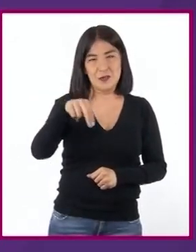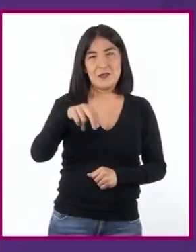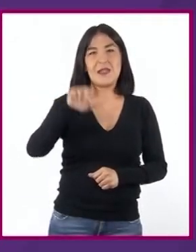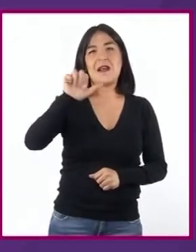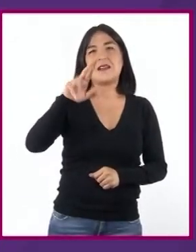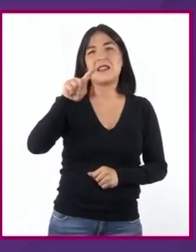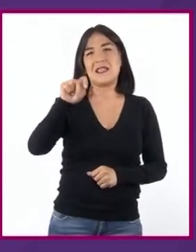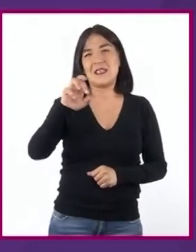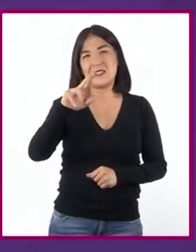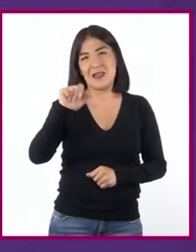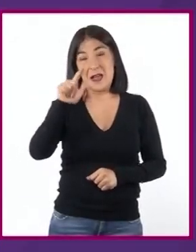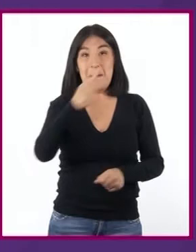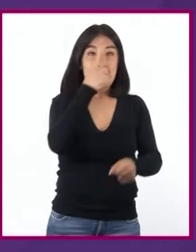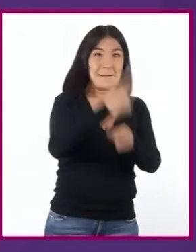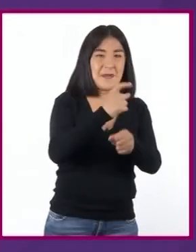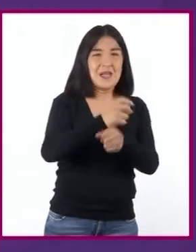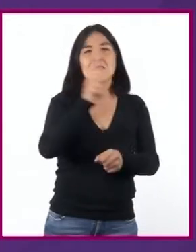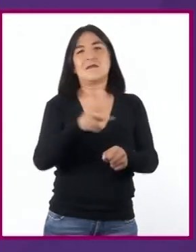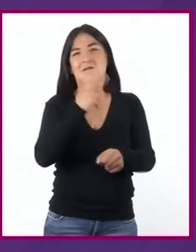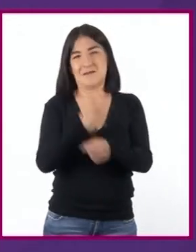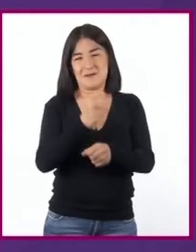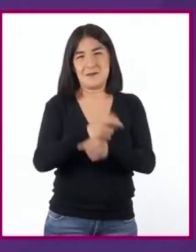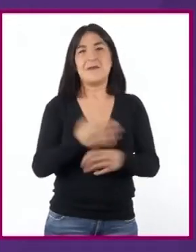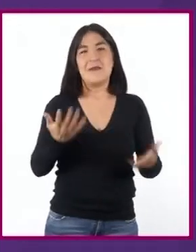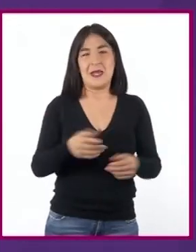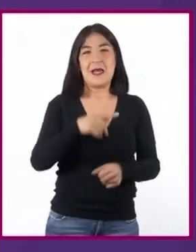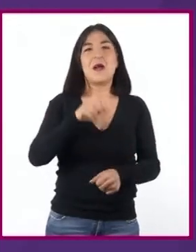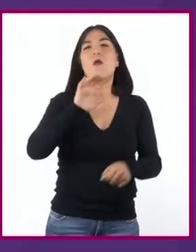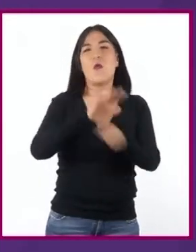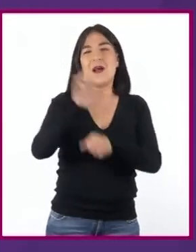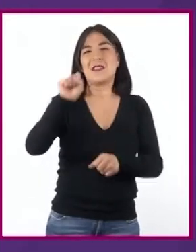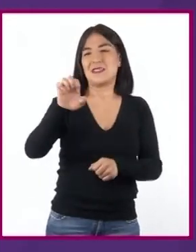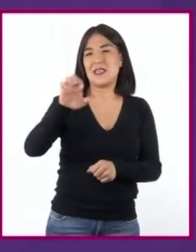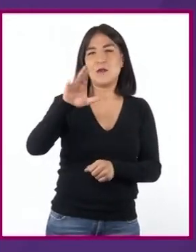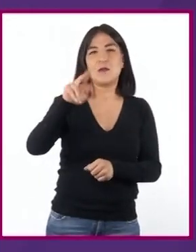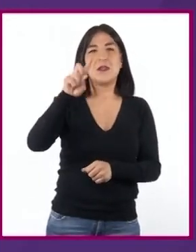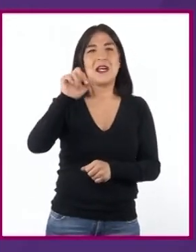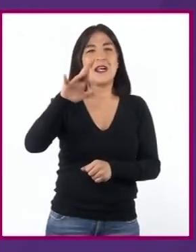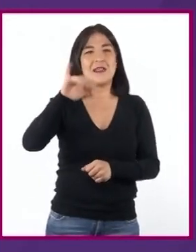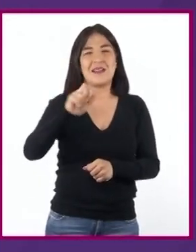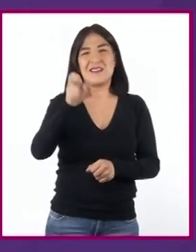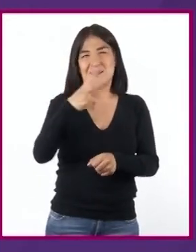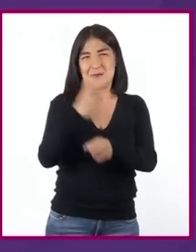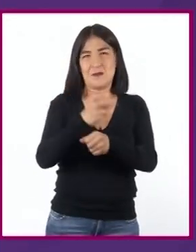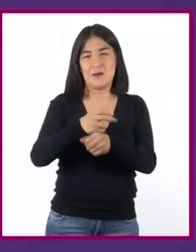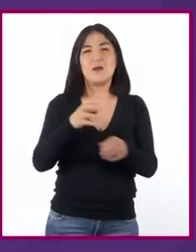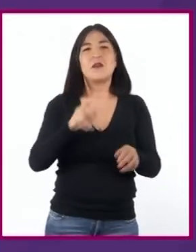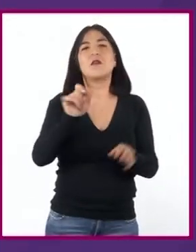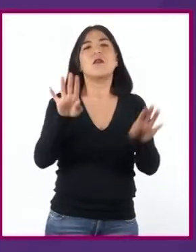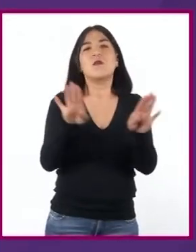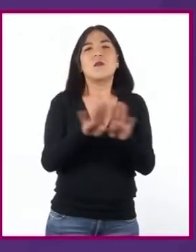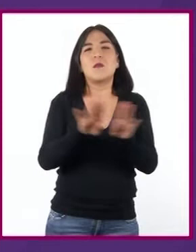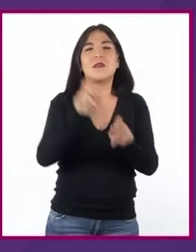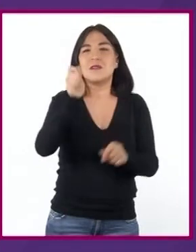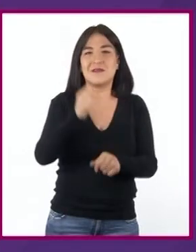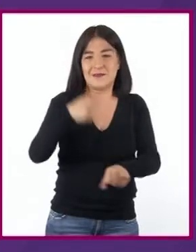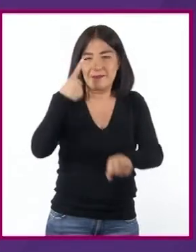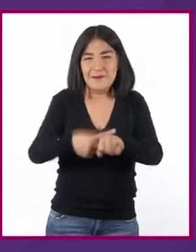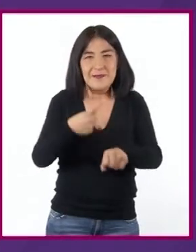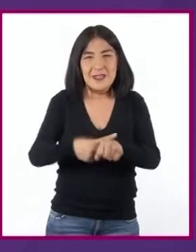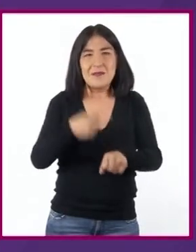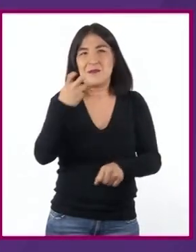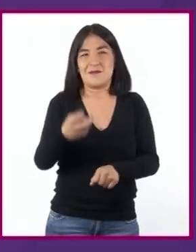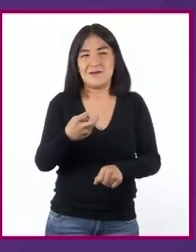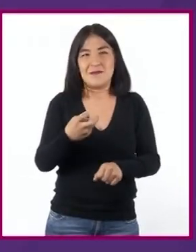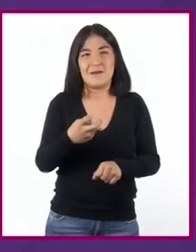y secundaria. Voy a empezar al revés. La secundaria es en la que es debido a algo, es secundaria a una enfermedad. Y